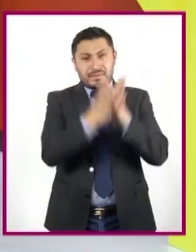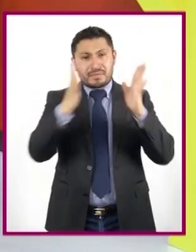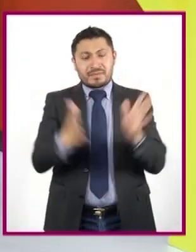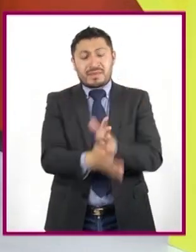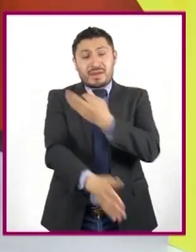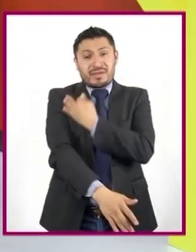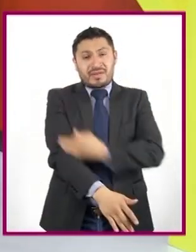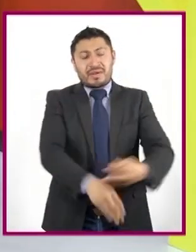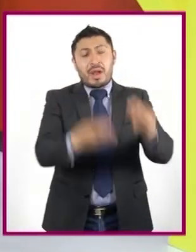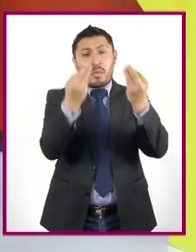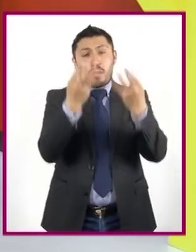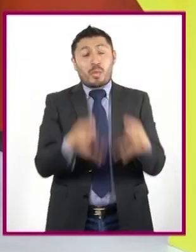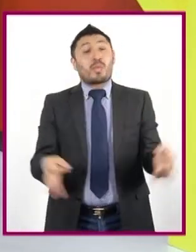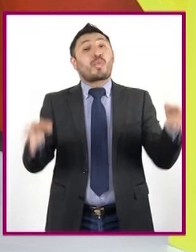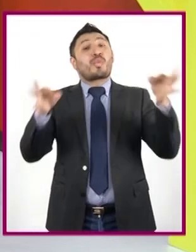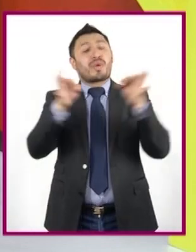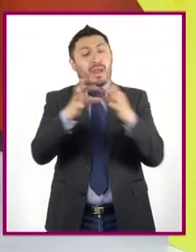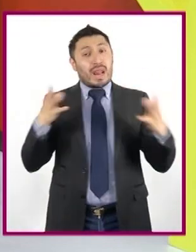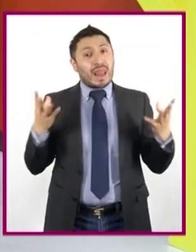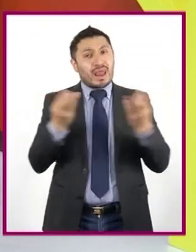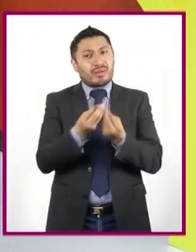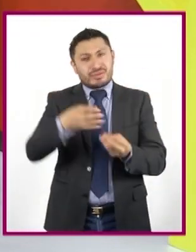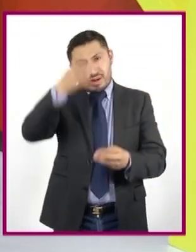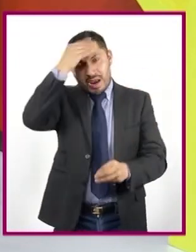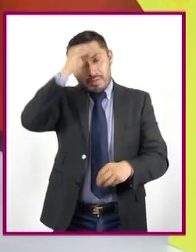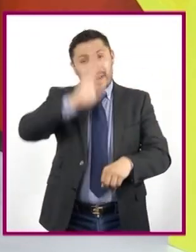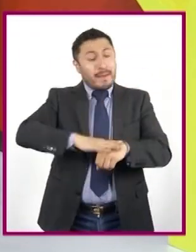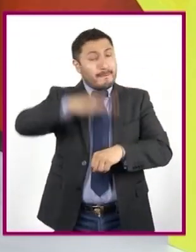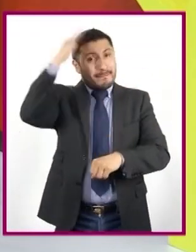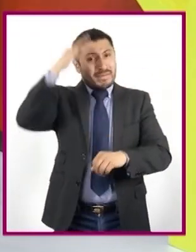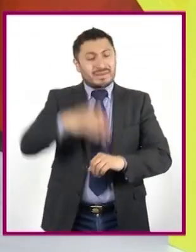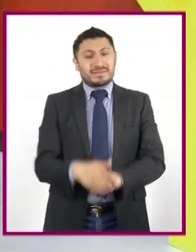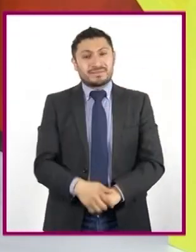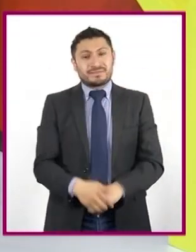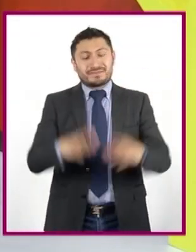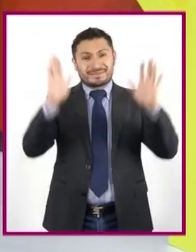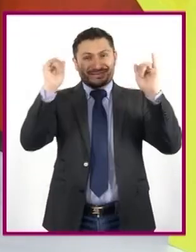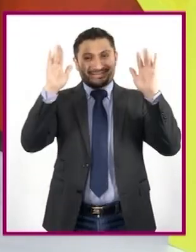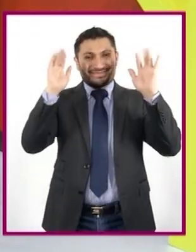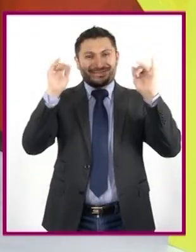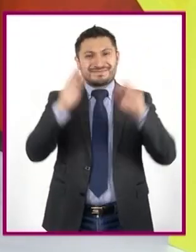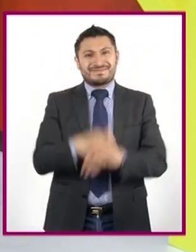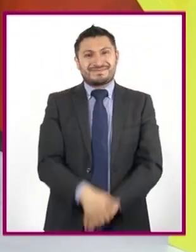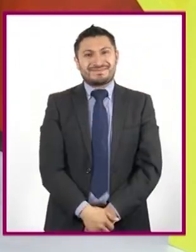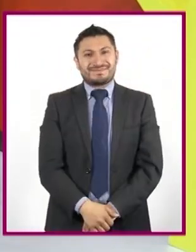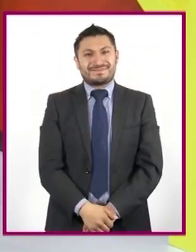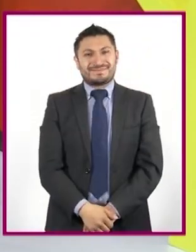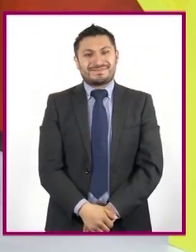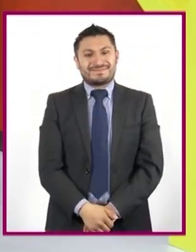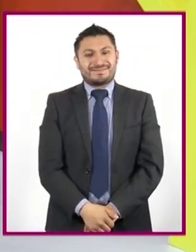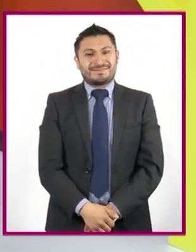es importante porque juntos aprendemos más. Hasta la próxima.